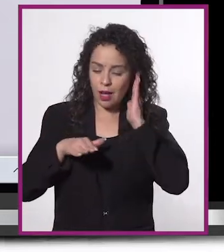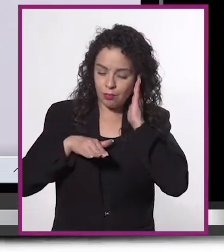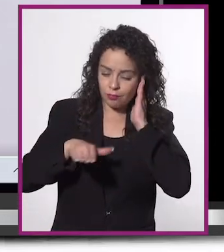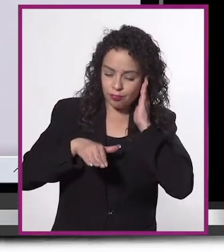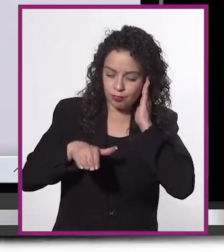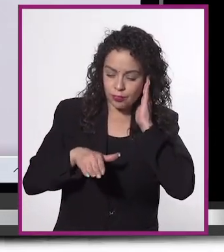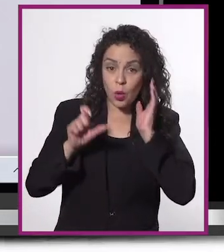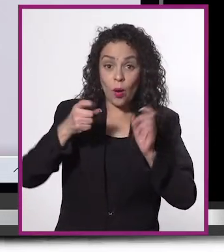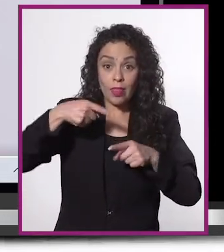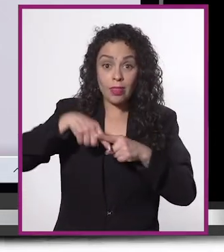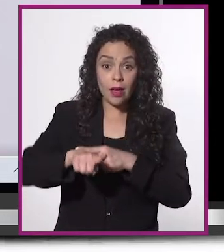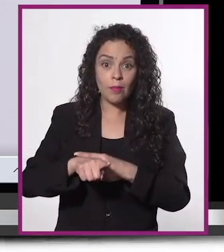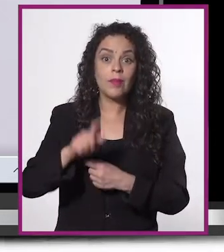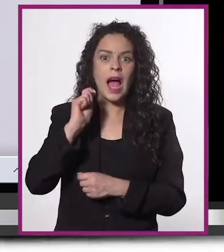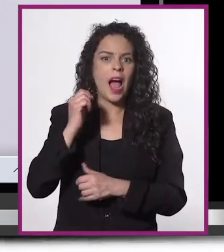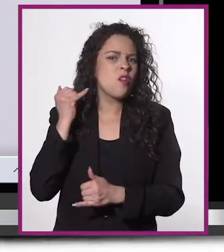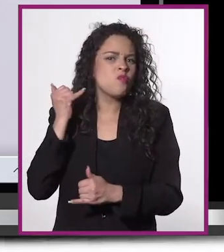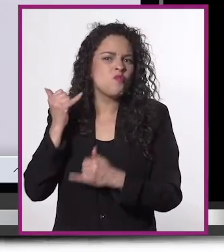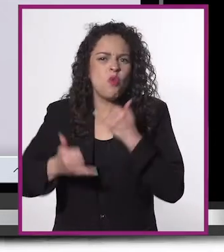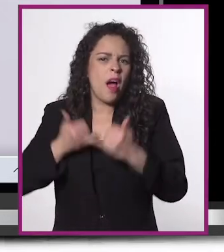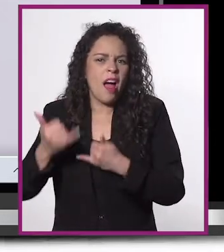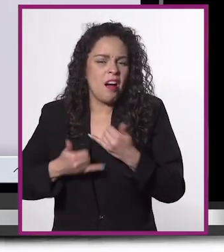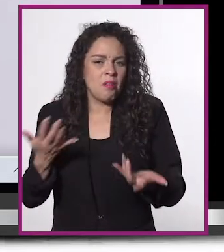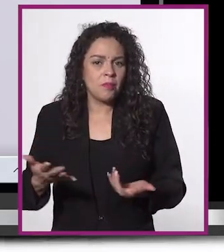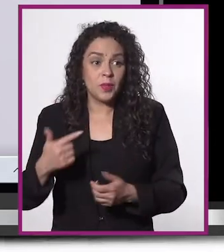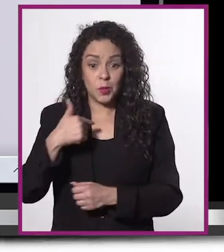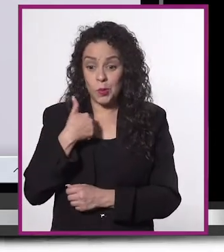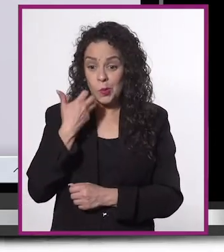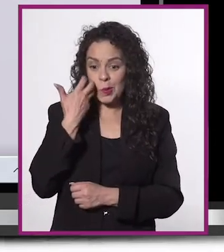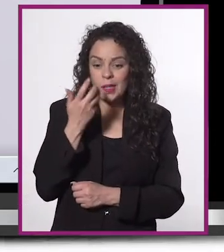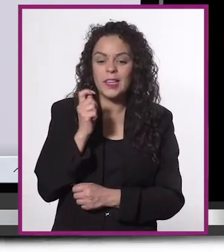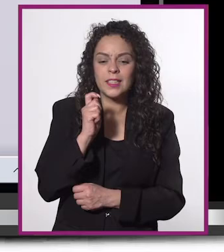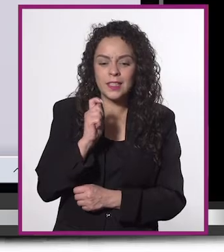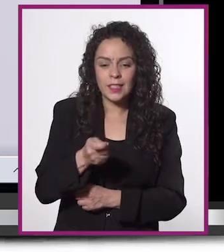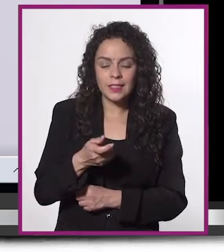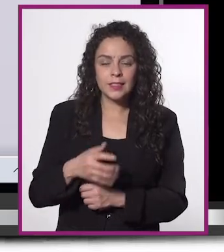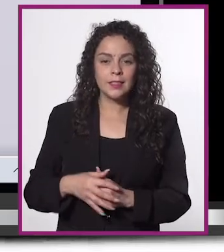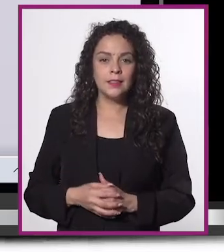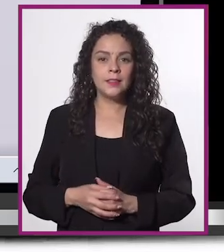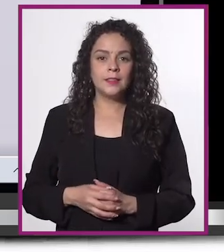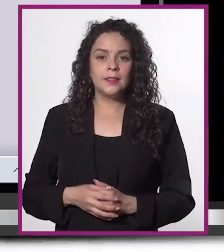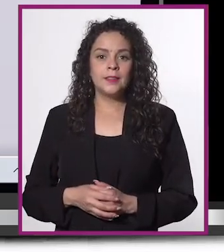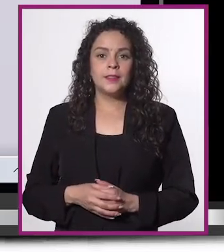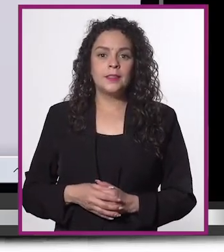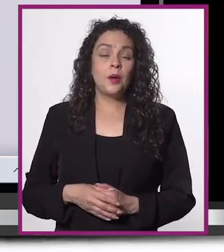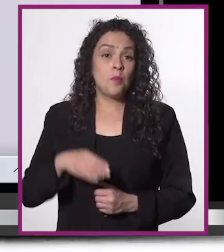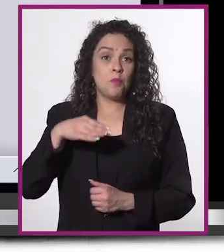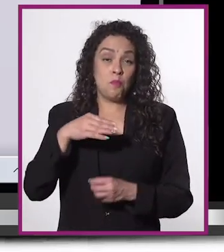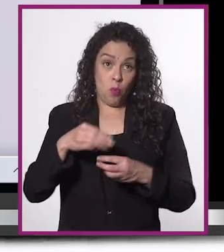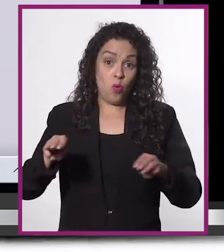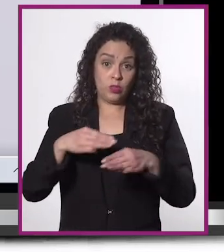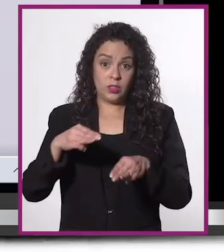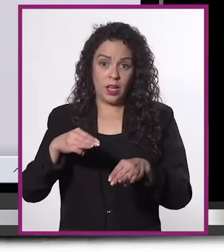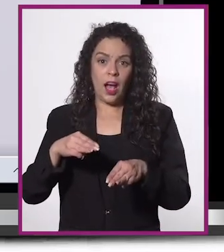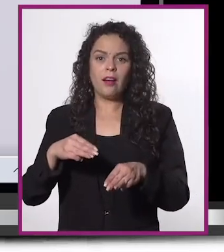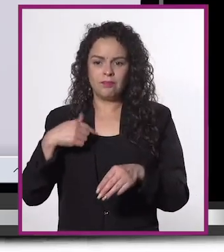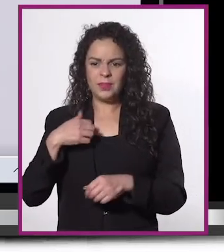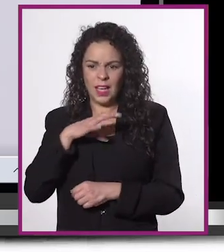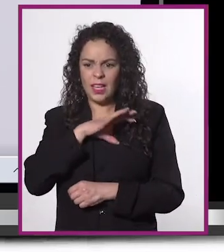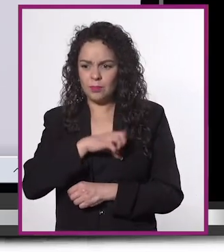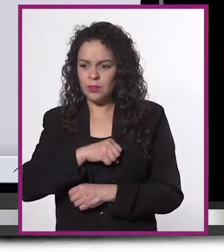totalmente, un juego en el que yo quería pues mezclar música que me gustaba de